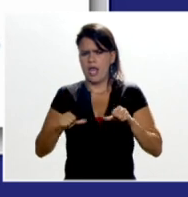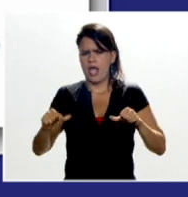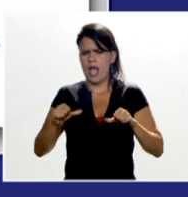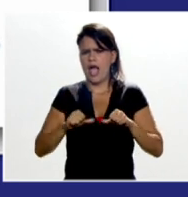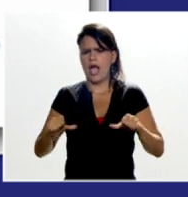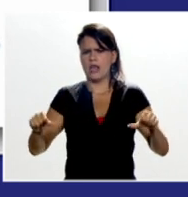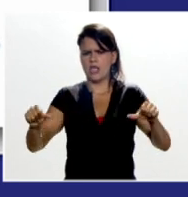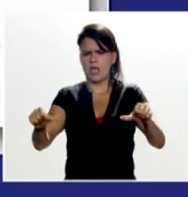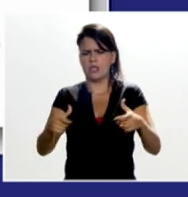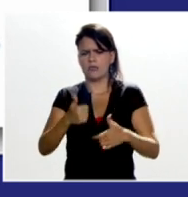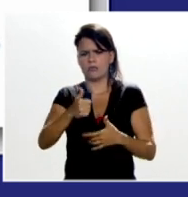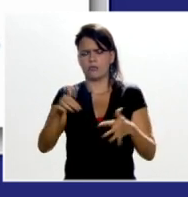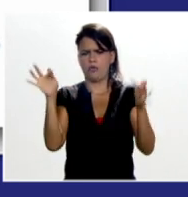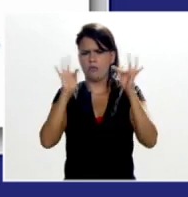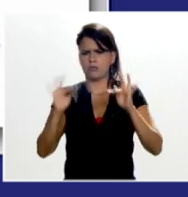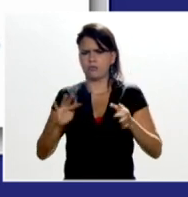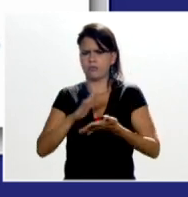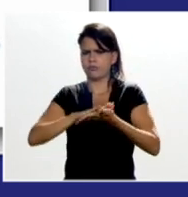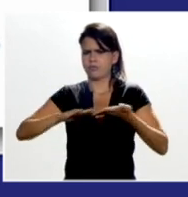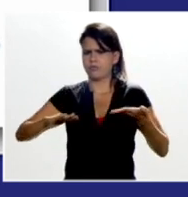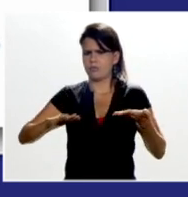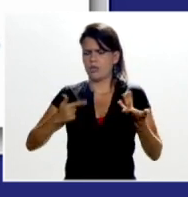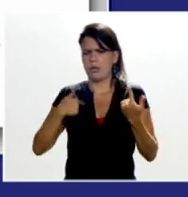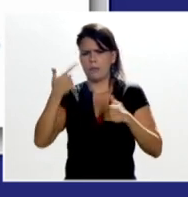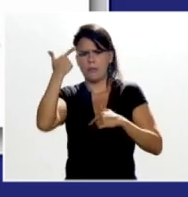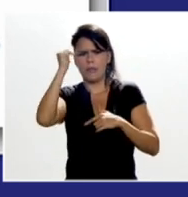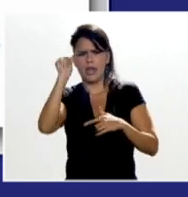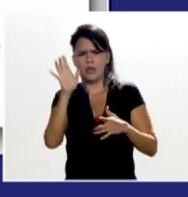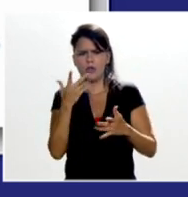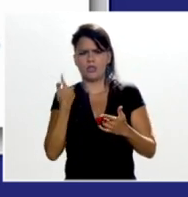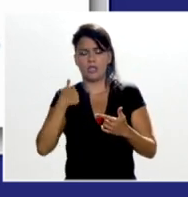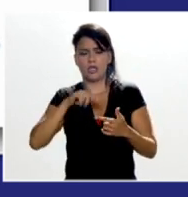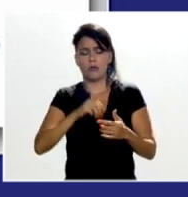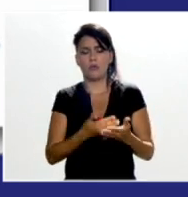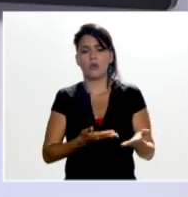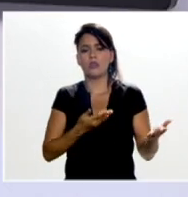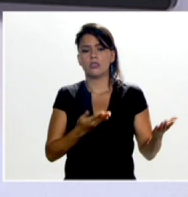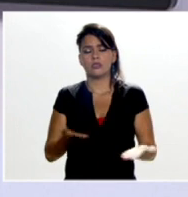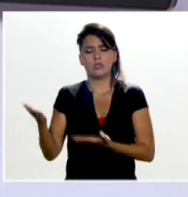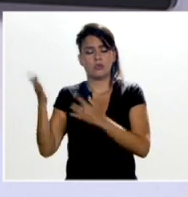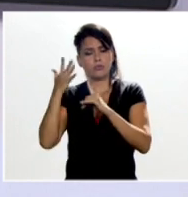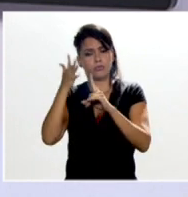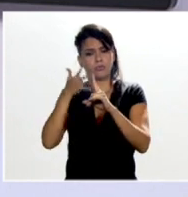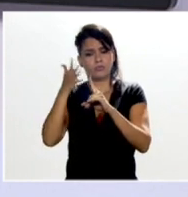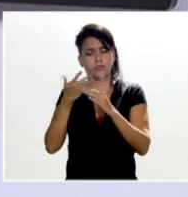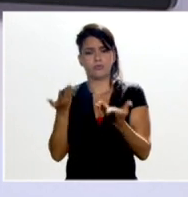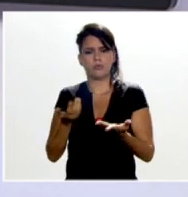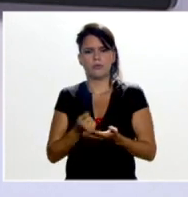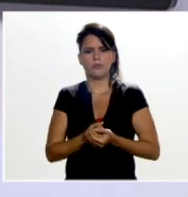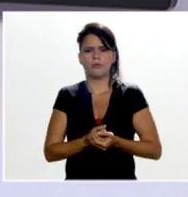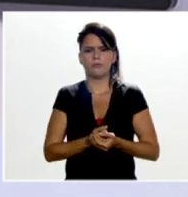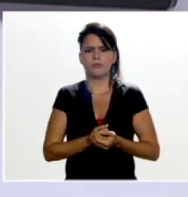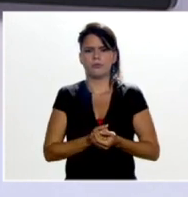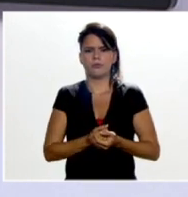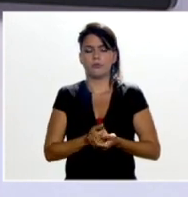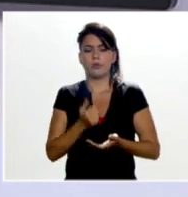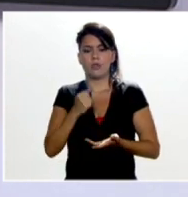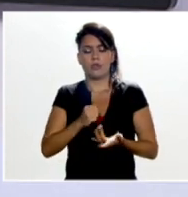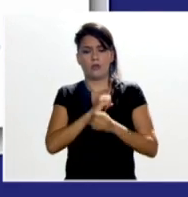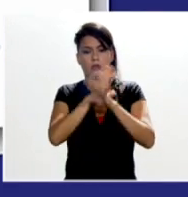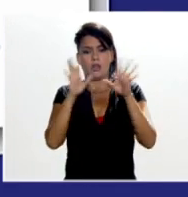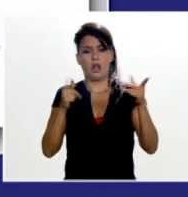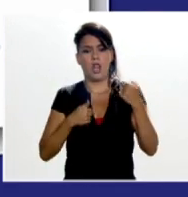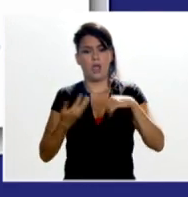figuras planas. Muy bien, entonces para ello tenemos las siguientes recomendaciones. Ratificar efectivamente